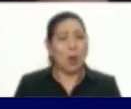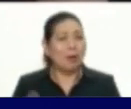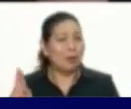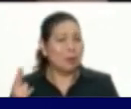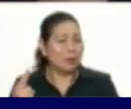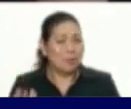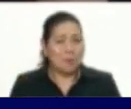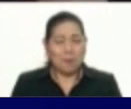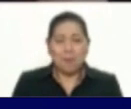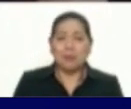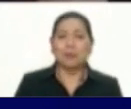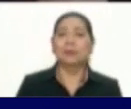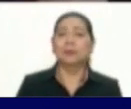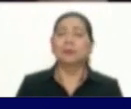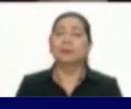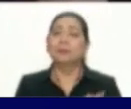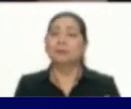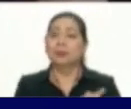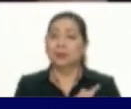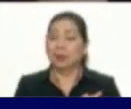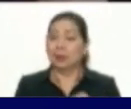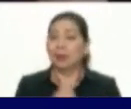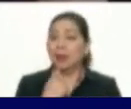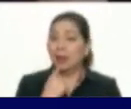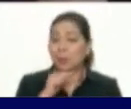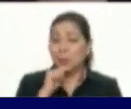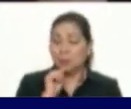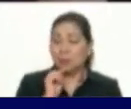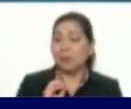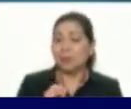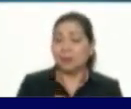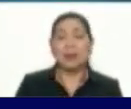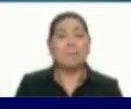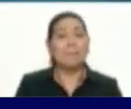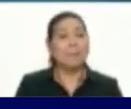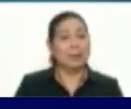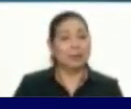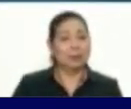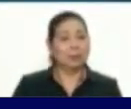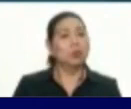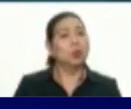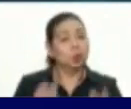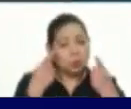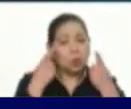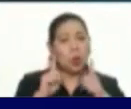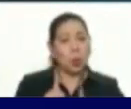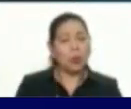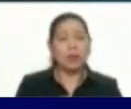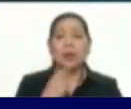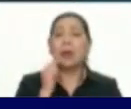abominable. Benavides aclaró que en la denuncia contra el mandatario se ha actuado según lo que manda la